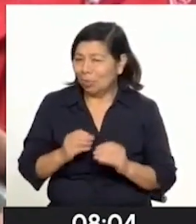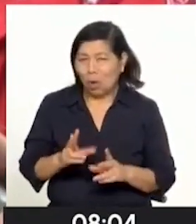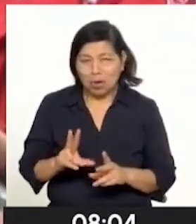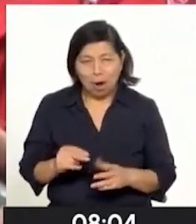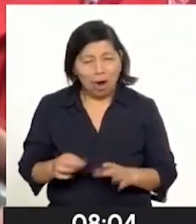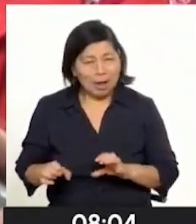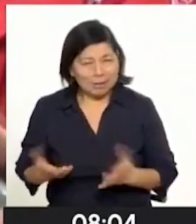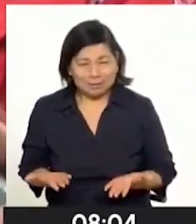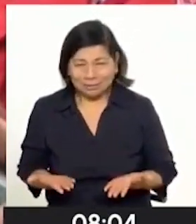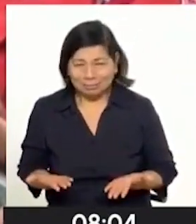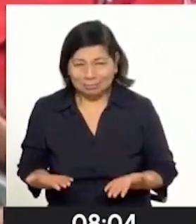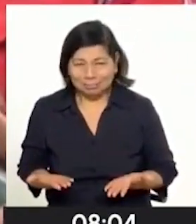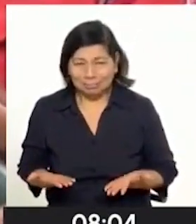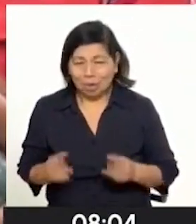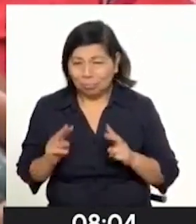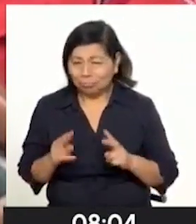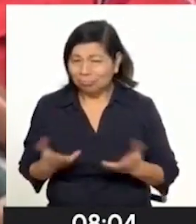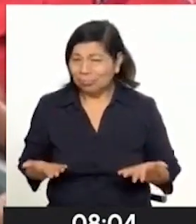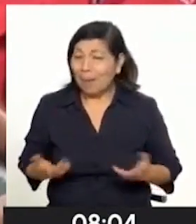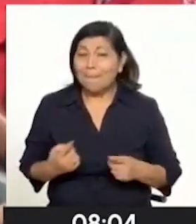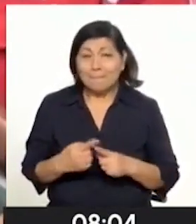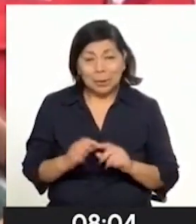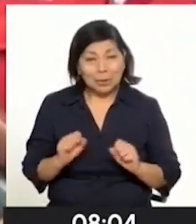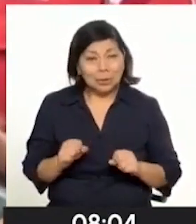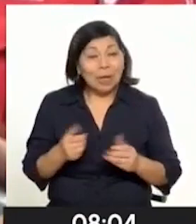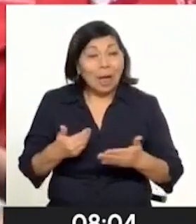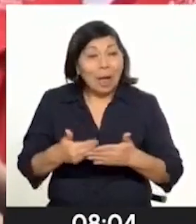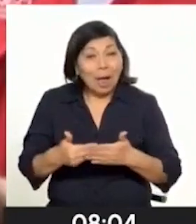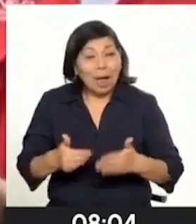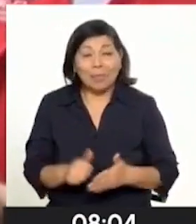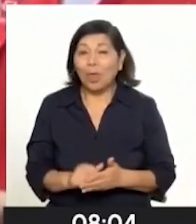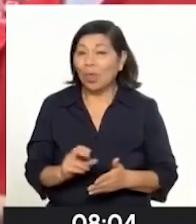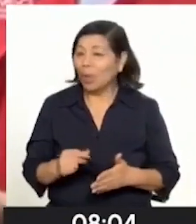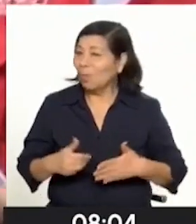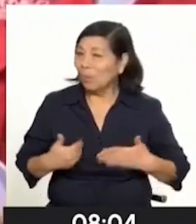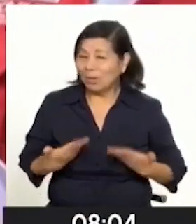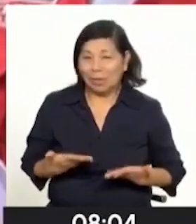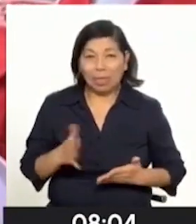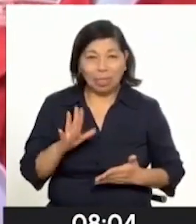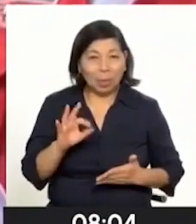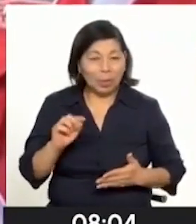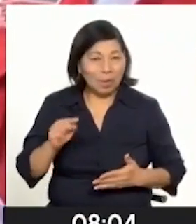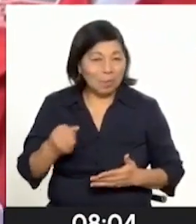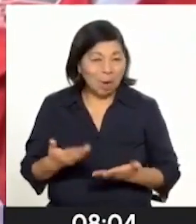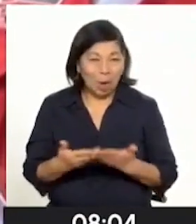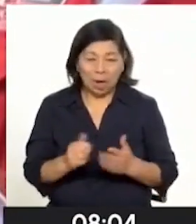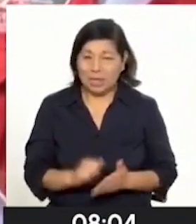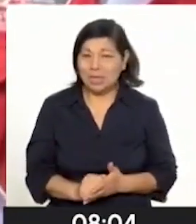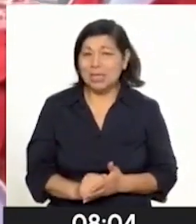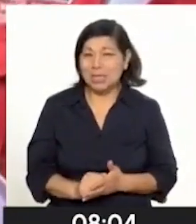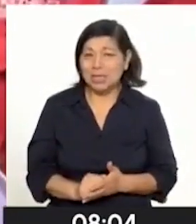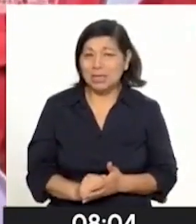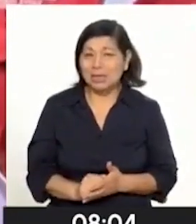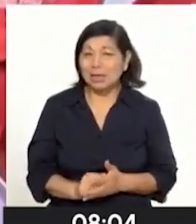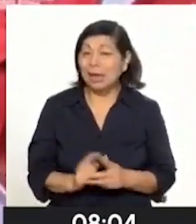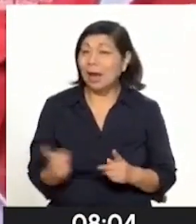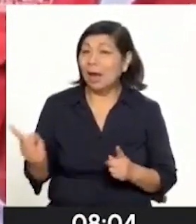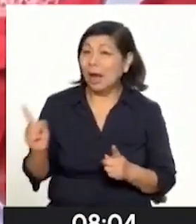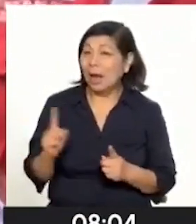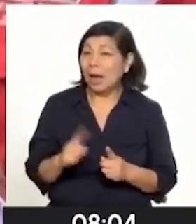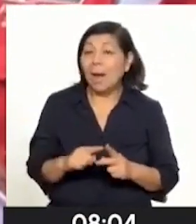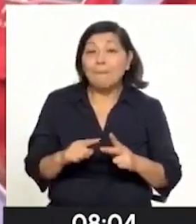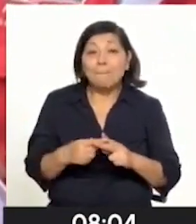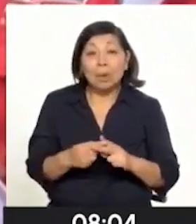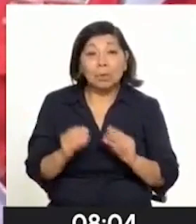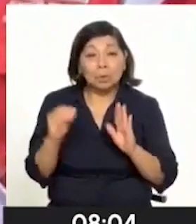operativos, digamos, de inspección, pero son aleatorios. No podemos llegar a 50.000 escuelas. Entonces comencemos